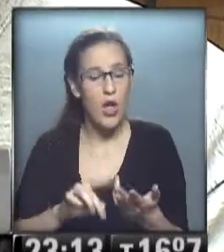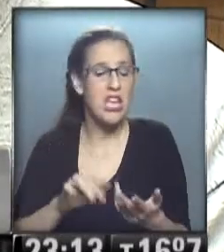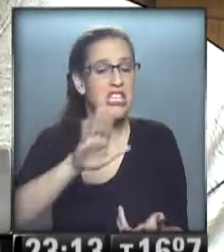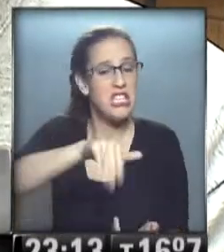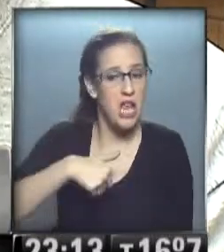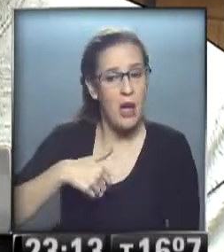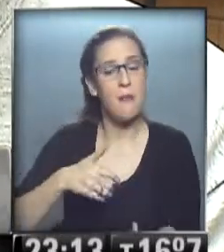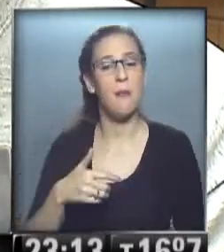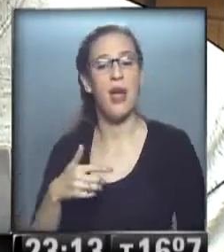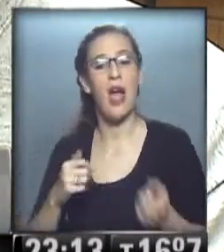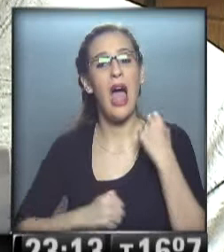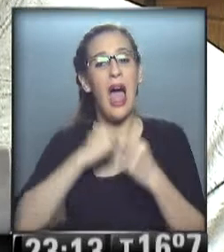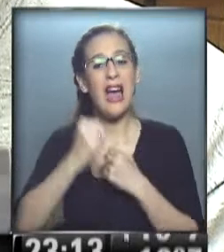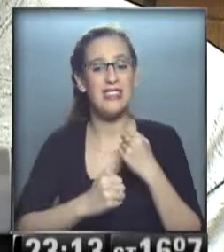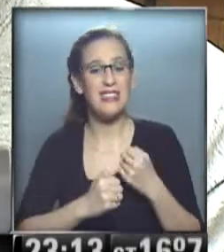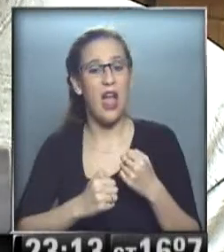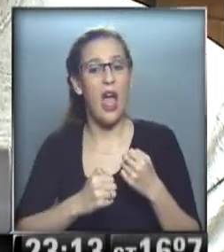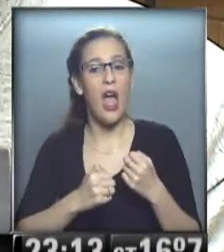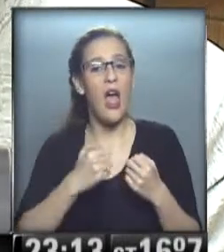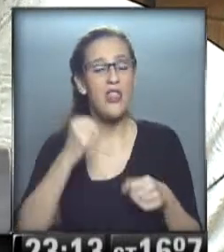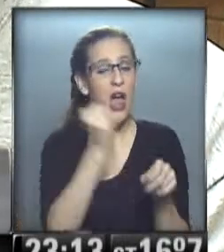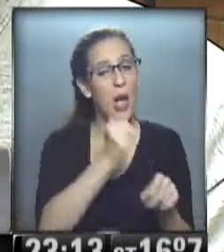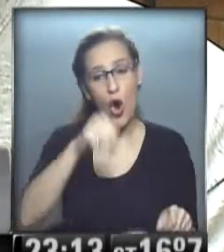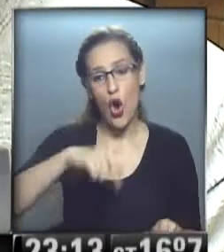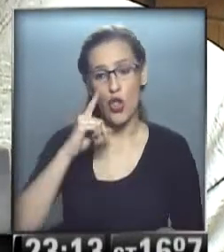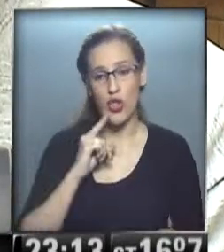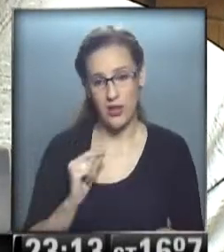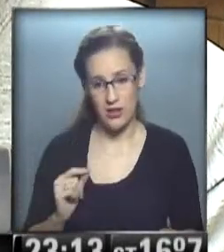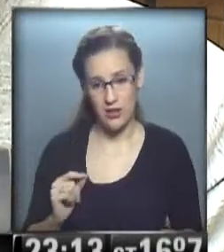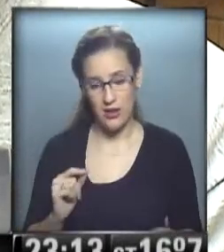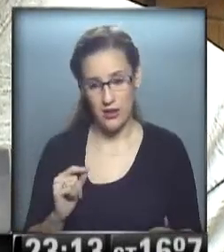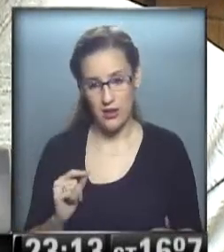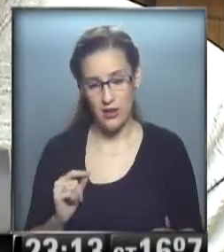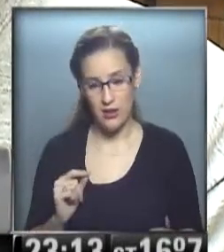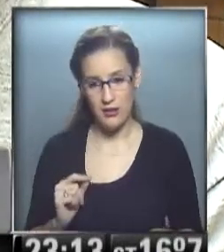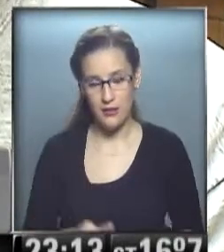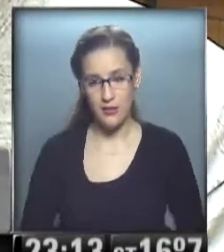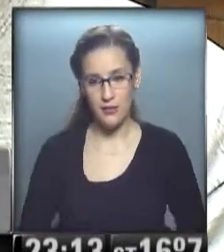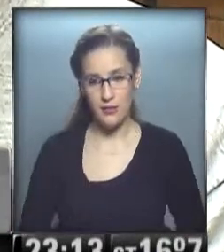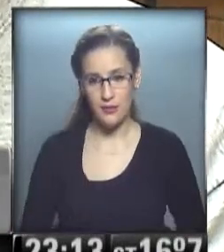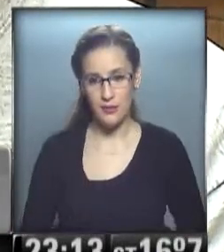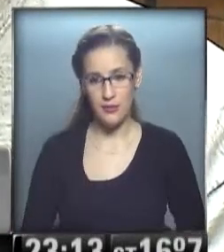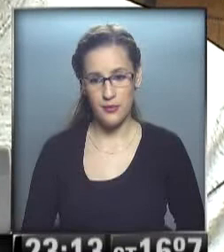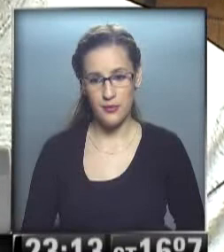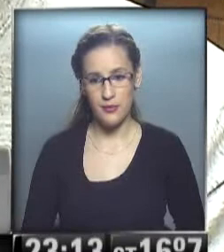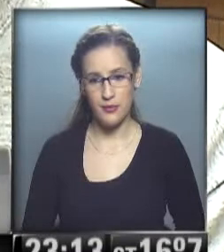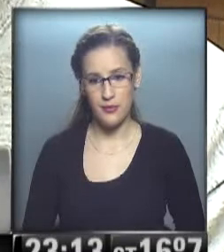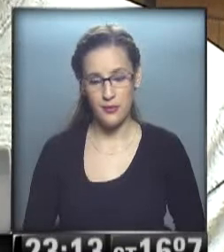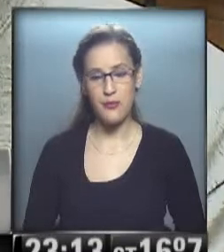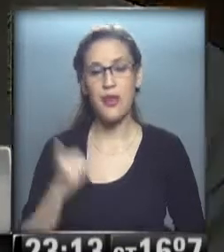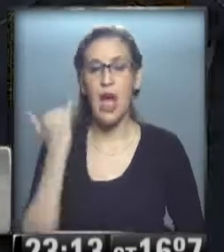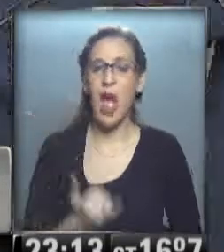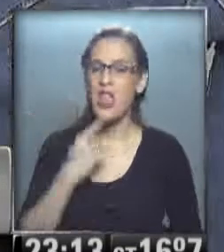de pinturería en Puentigio, en auditoría interna, tuve las